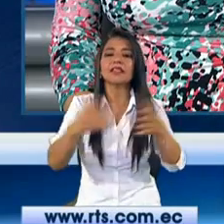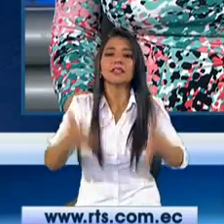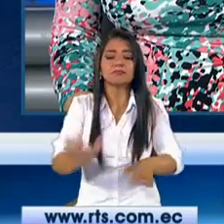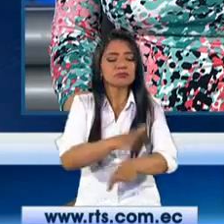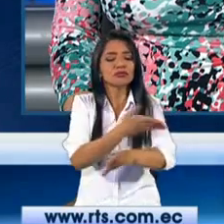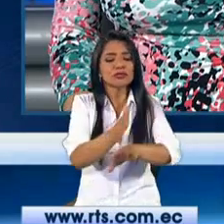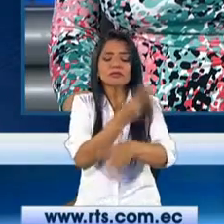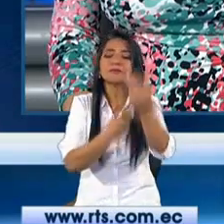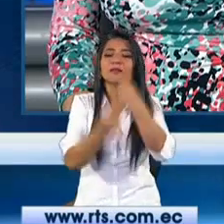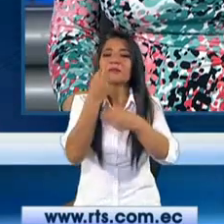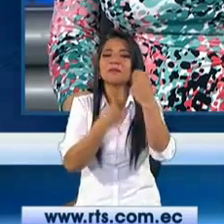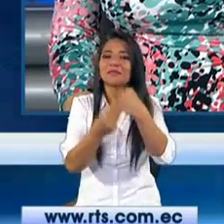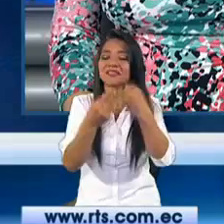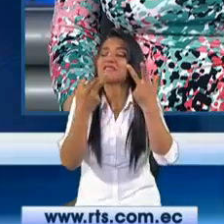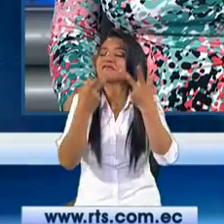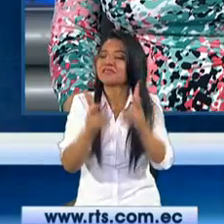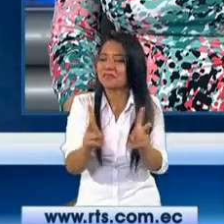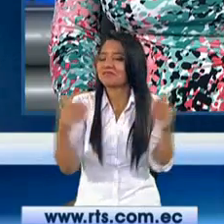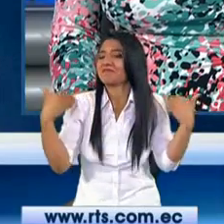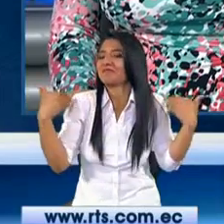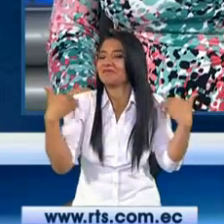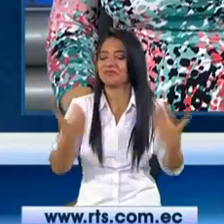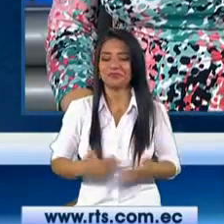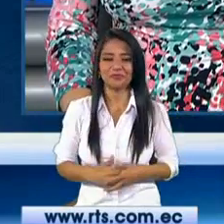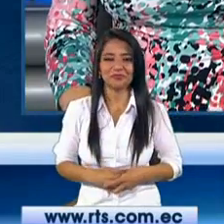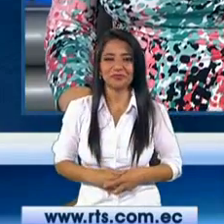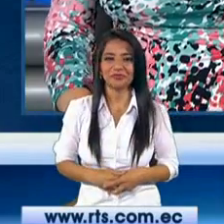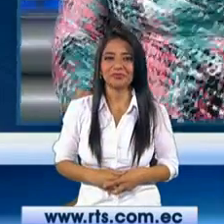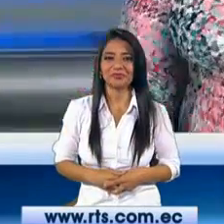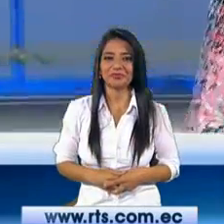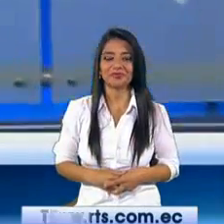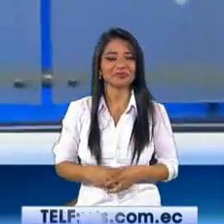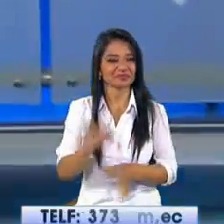música, comida y, por supuesto, muchísima alegría. Perfecto, muy bien.